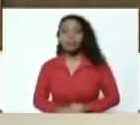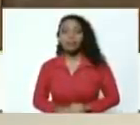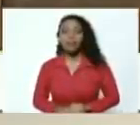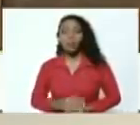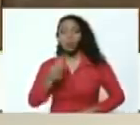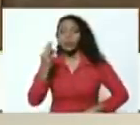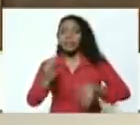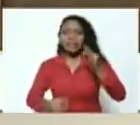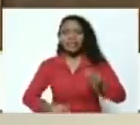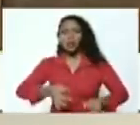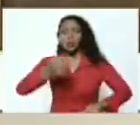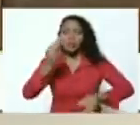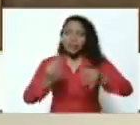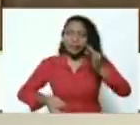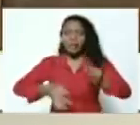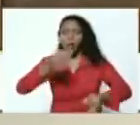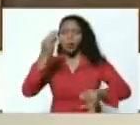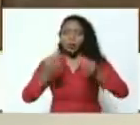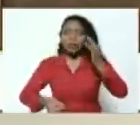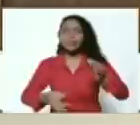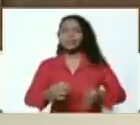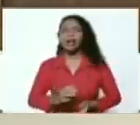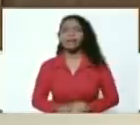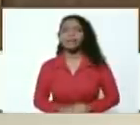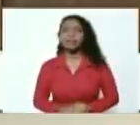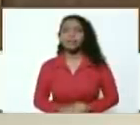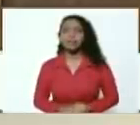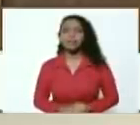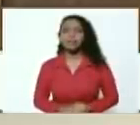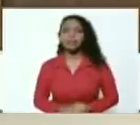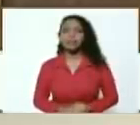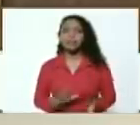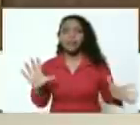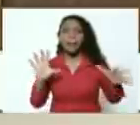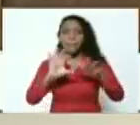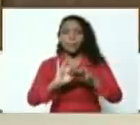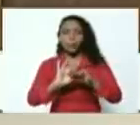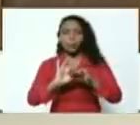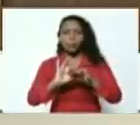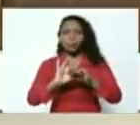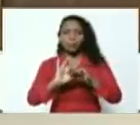Justicia, justicia, justicia. Articulando